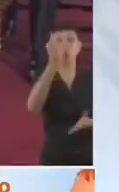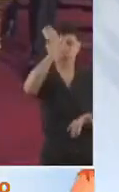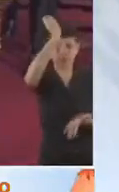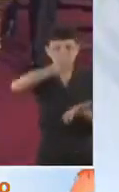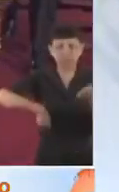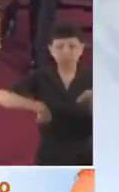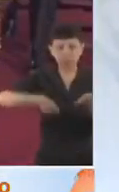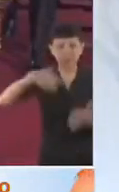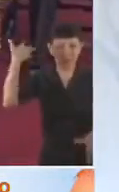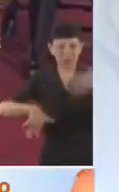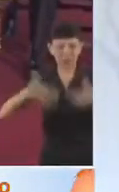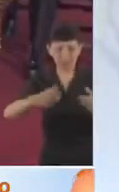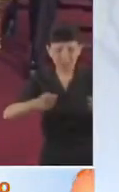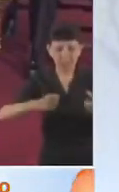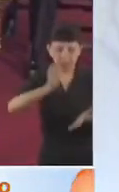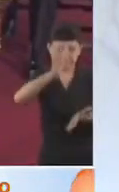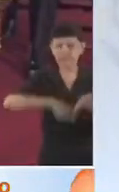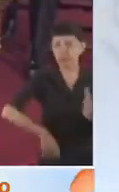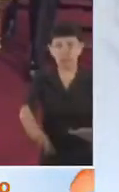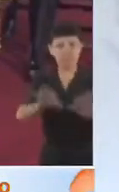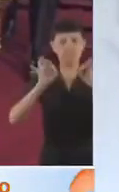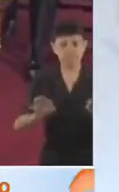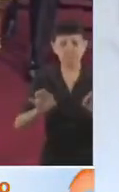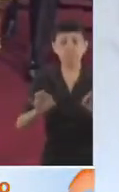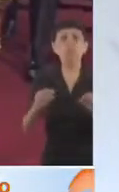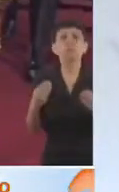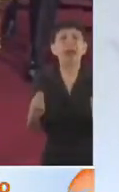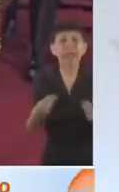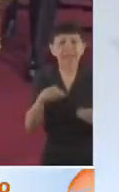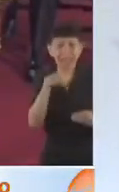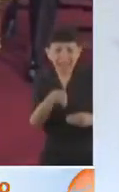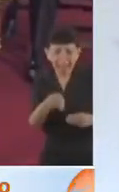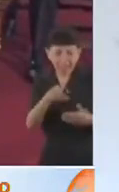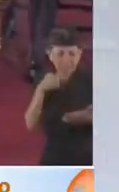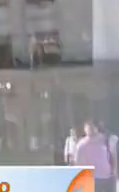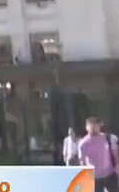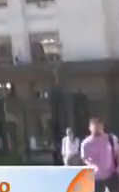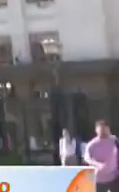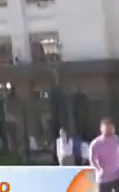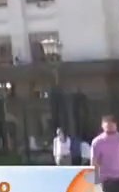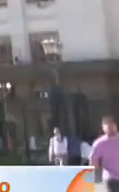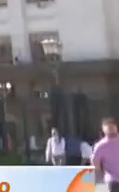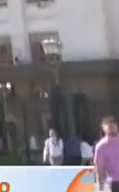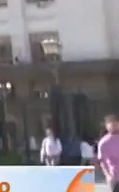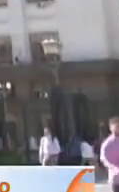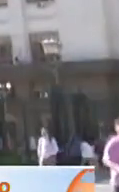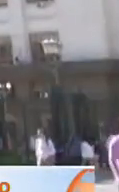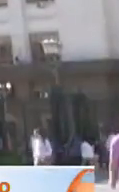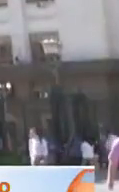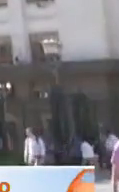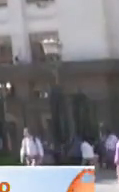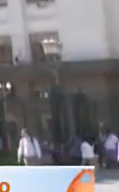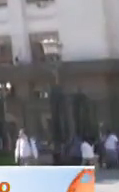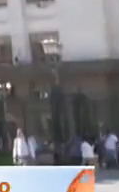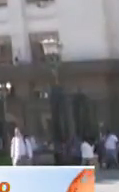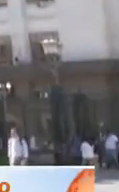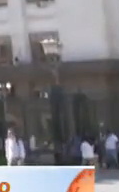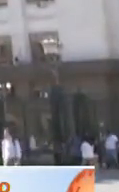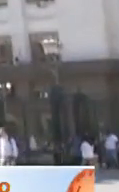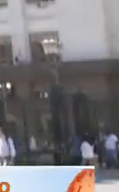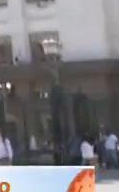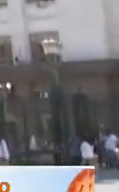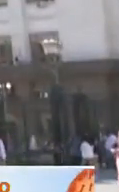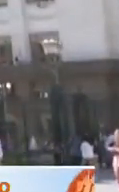la justicia Argentina suspendió los efectos en materia laboral del decreto de necesidad y urgencia presentado por el presidente Javier Miley que entró en vigencia el viernes